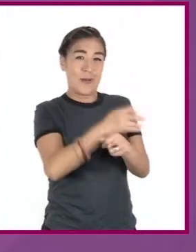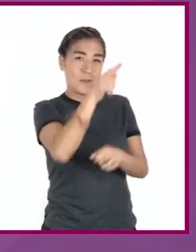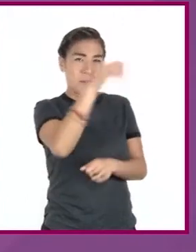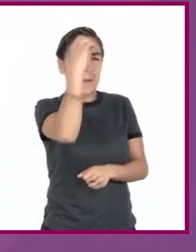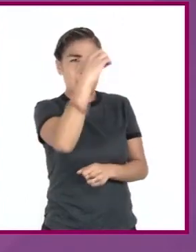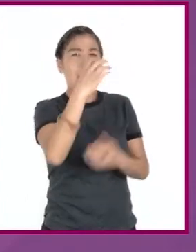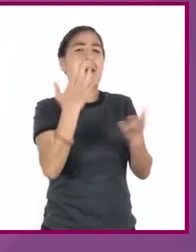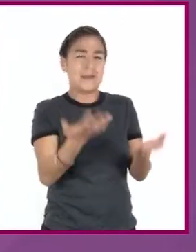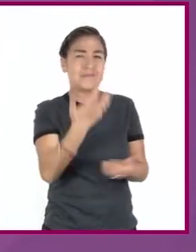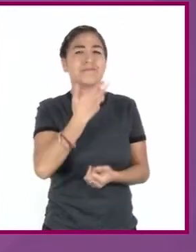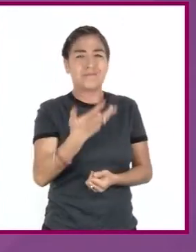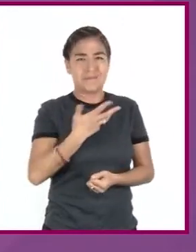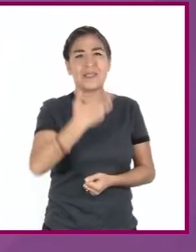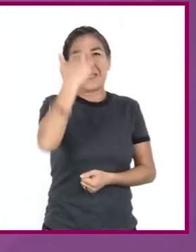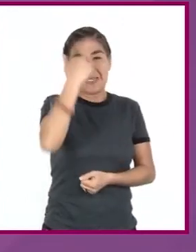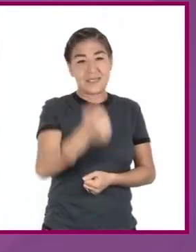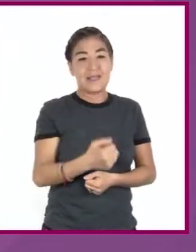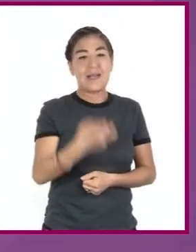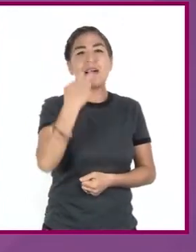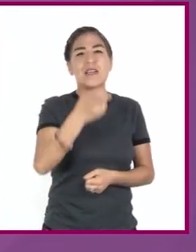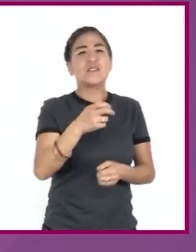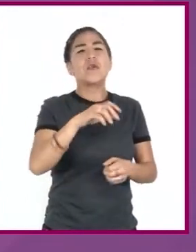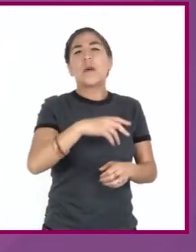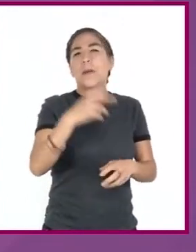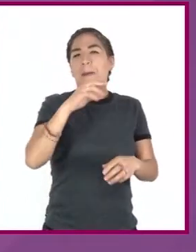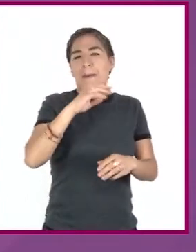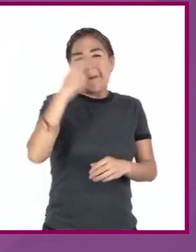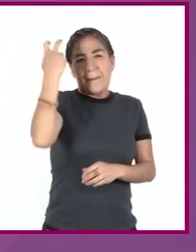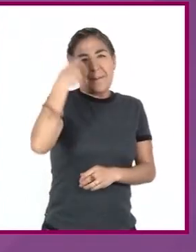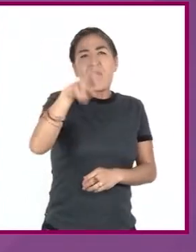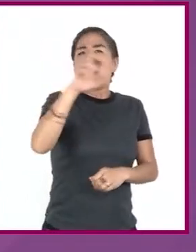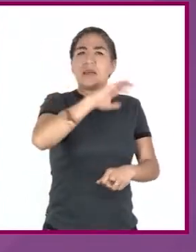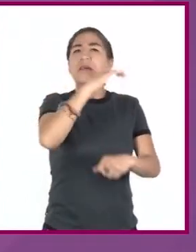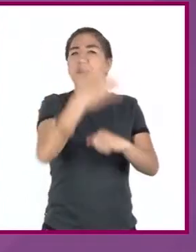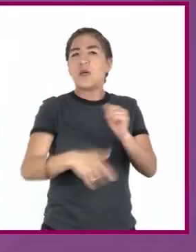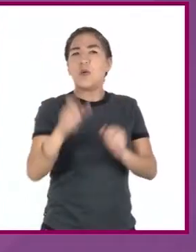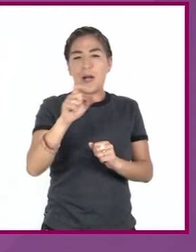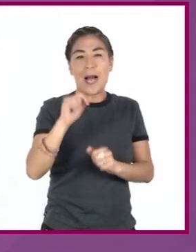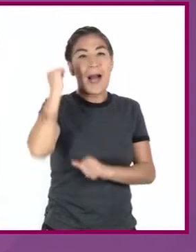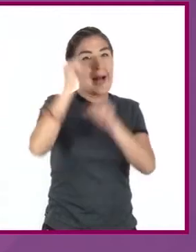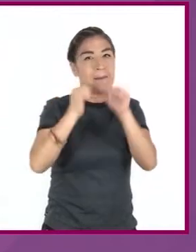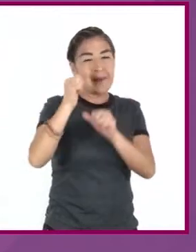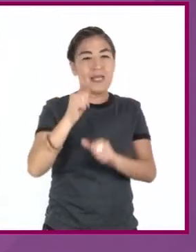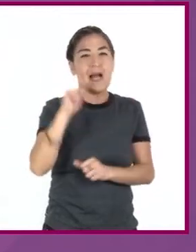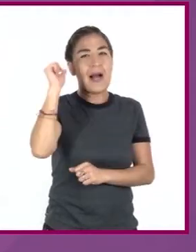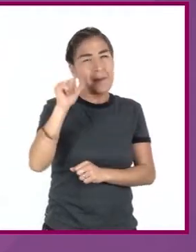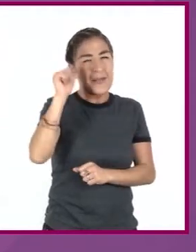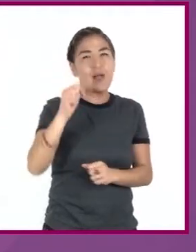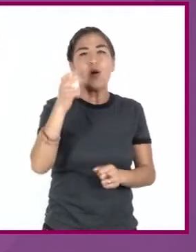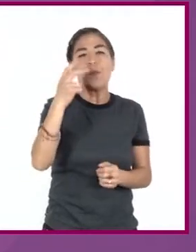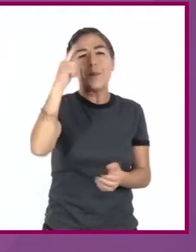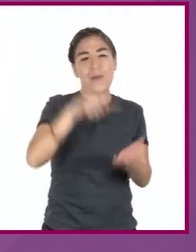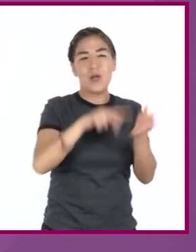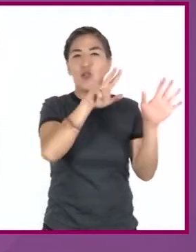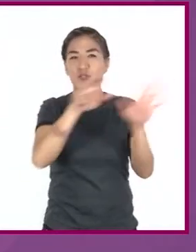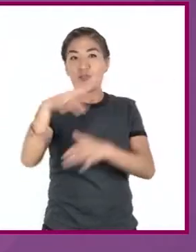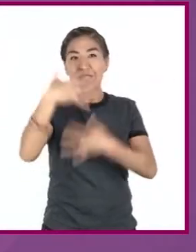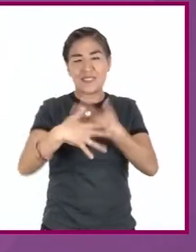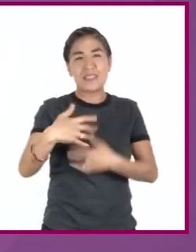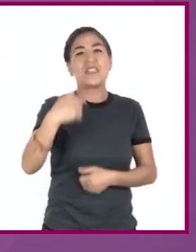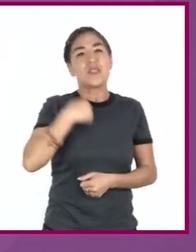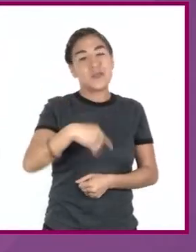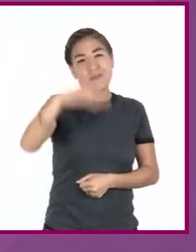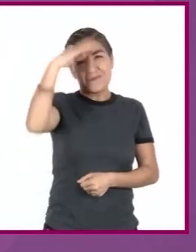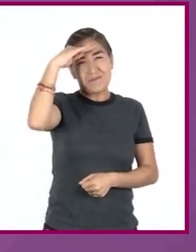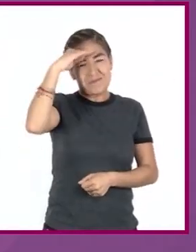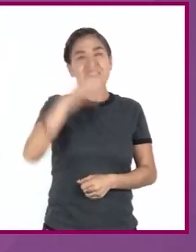razón. Nuestro viaje finalizó en abril de 1815 y yo estaba completamente convencido de